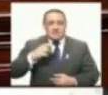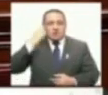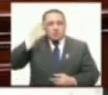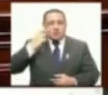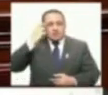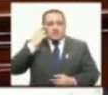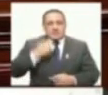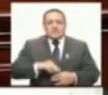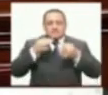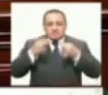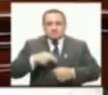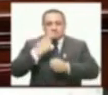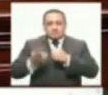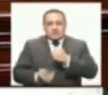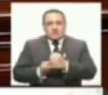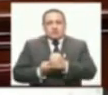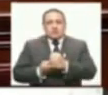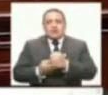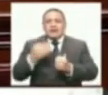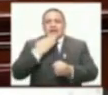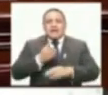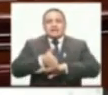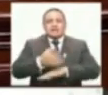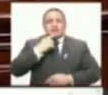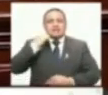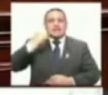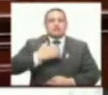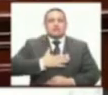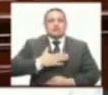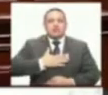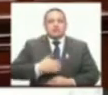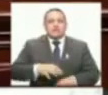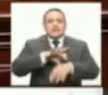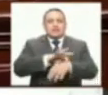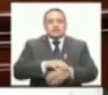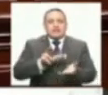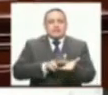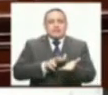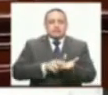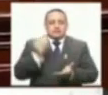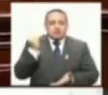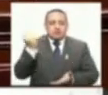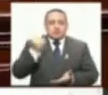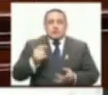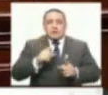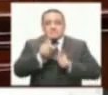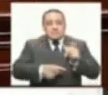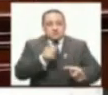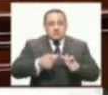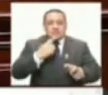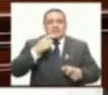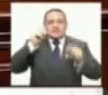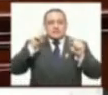de aseguramiento al acceso y derecho pleno a la salud y pensiones. Ningún peruano debe